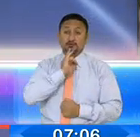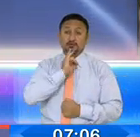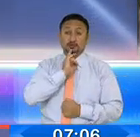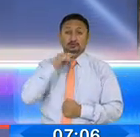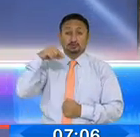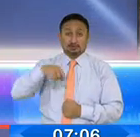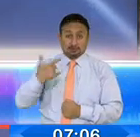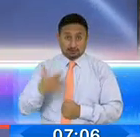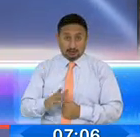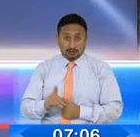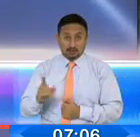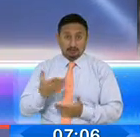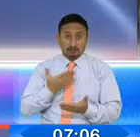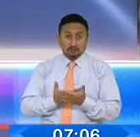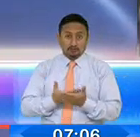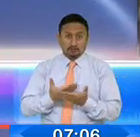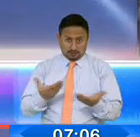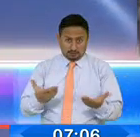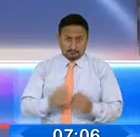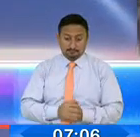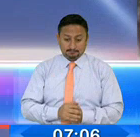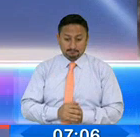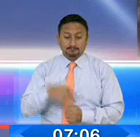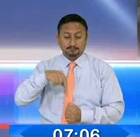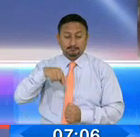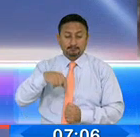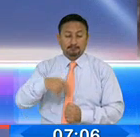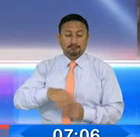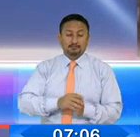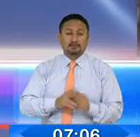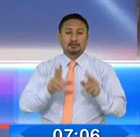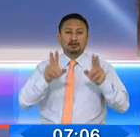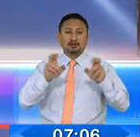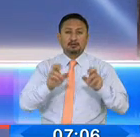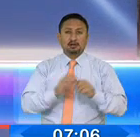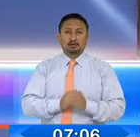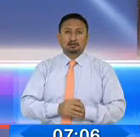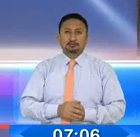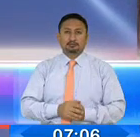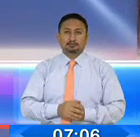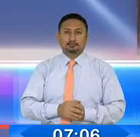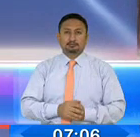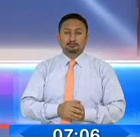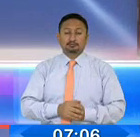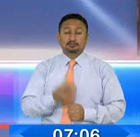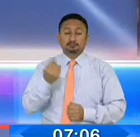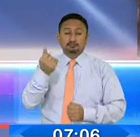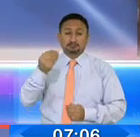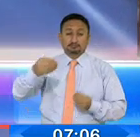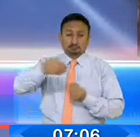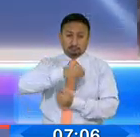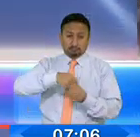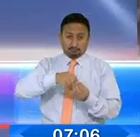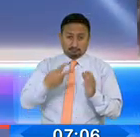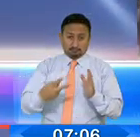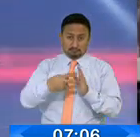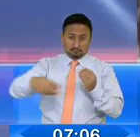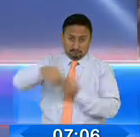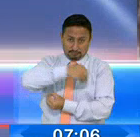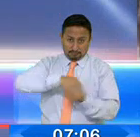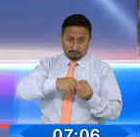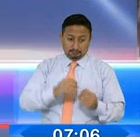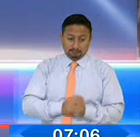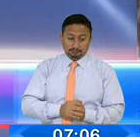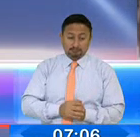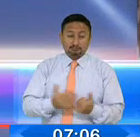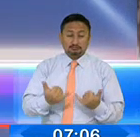están dando los hechos, obviamente acusando por este tipo de lavado de dinero, de activos, estamos